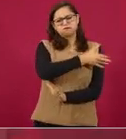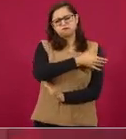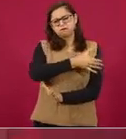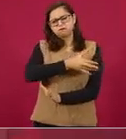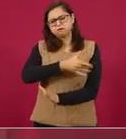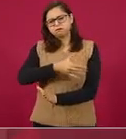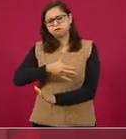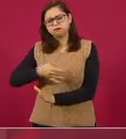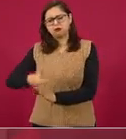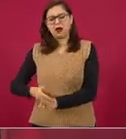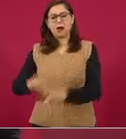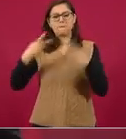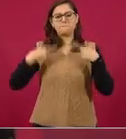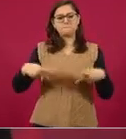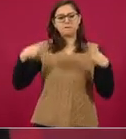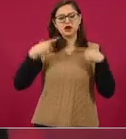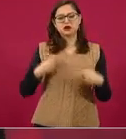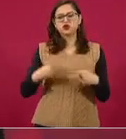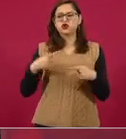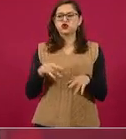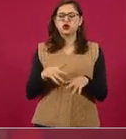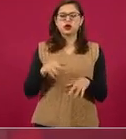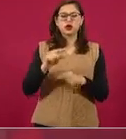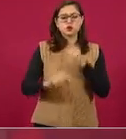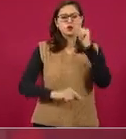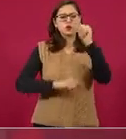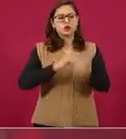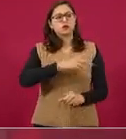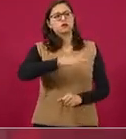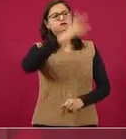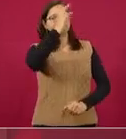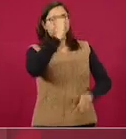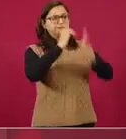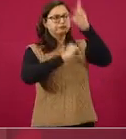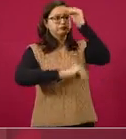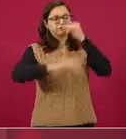de ese pensamiento conservador,